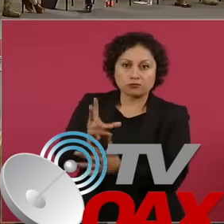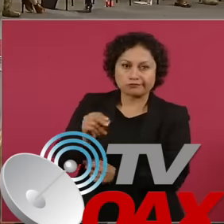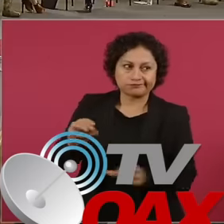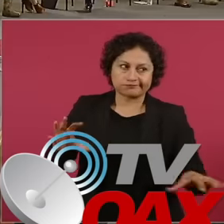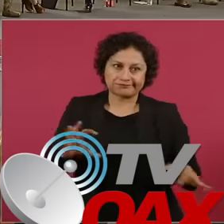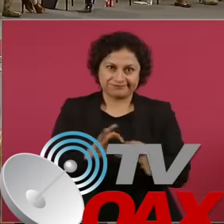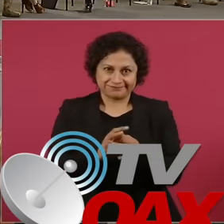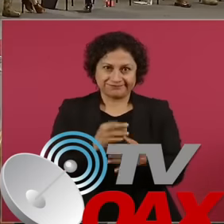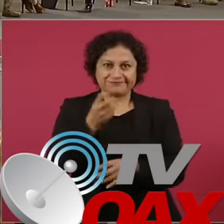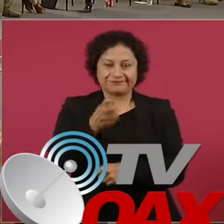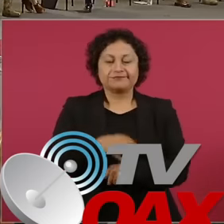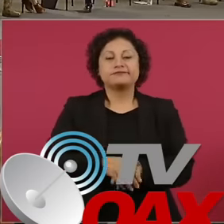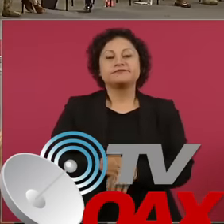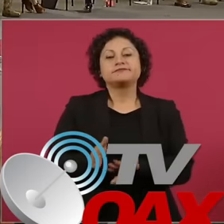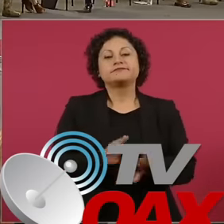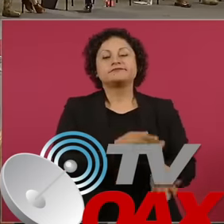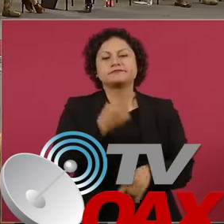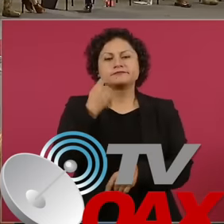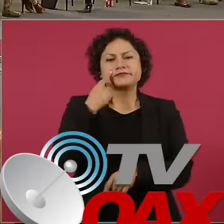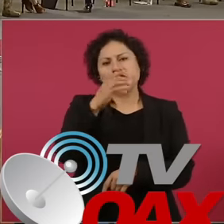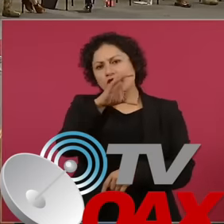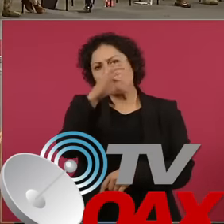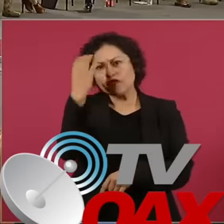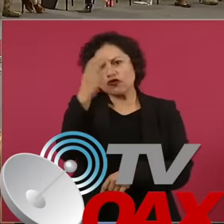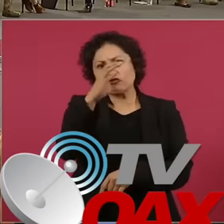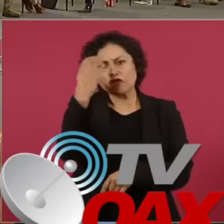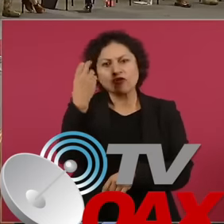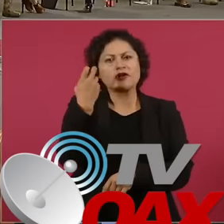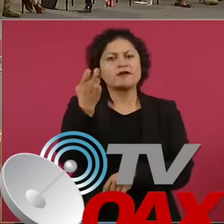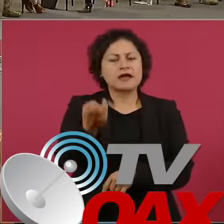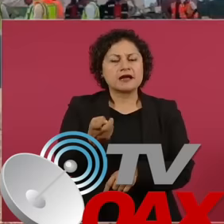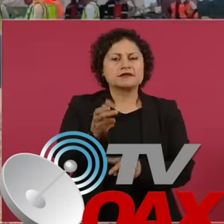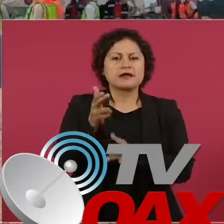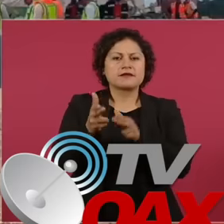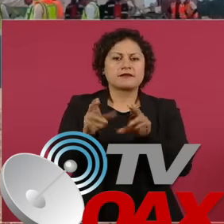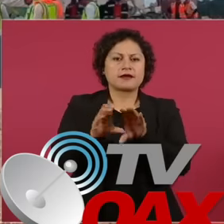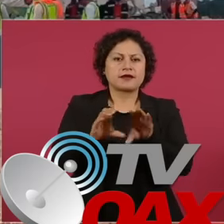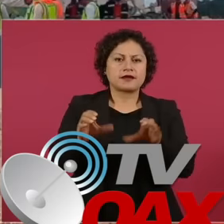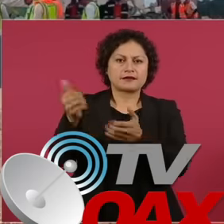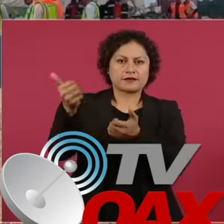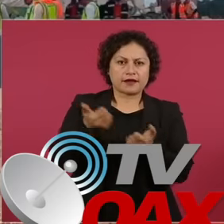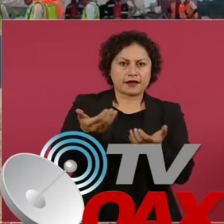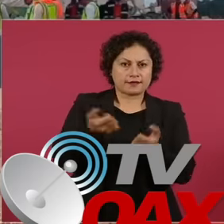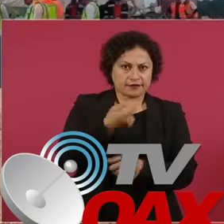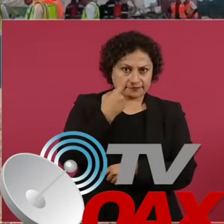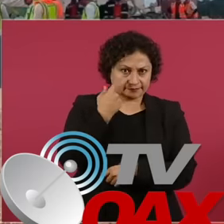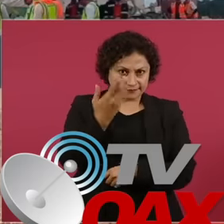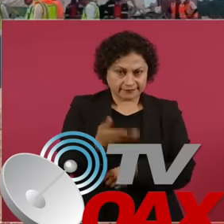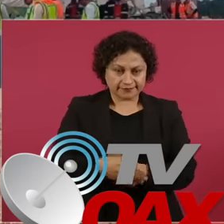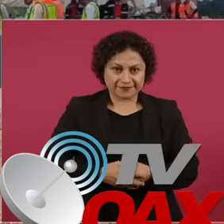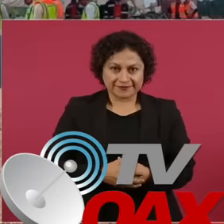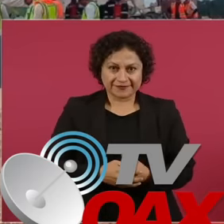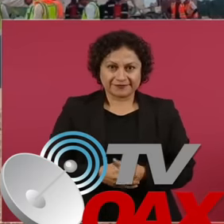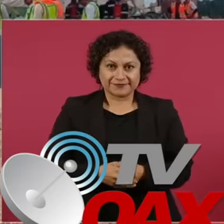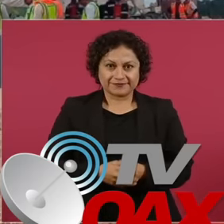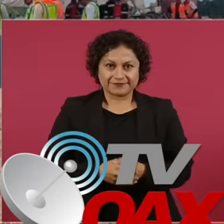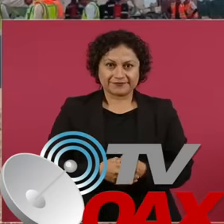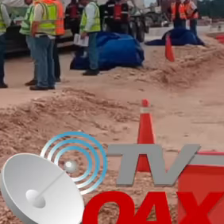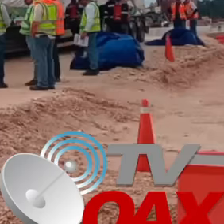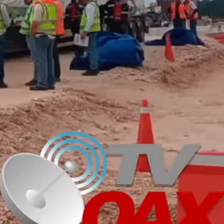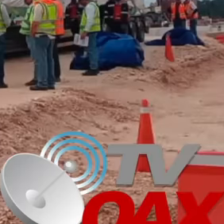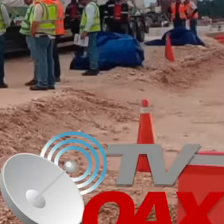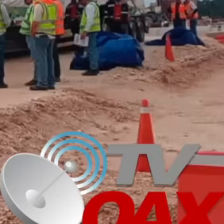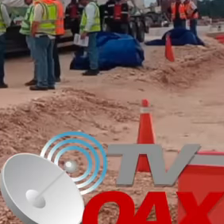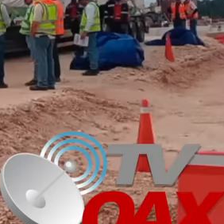de las fotografías de las llegadas de la llegada de los siguientes trenes en ocasiones anteriores les había yo comentado de la